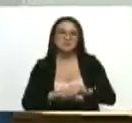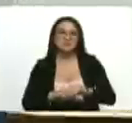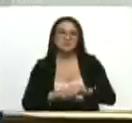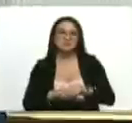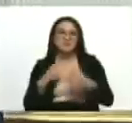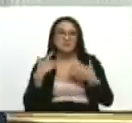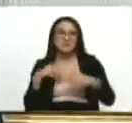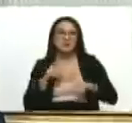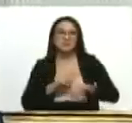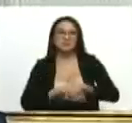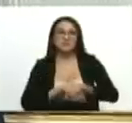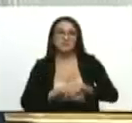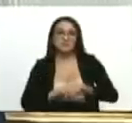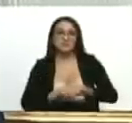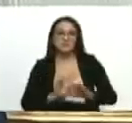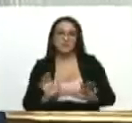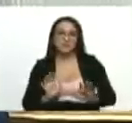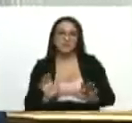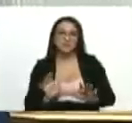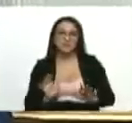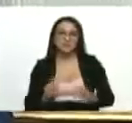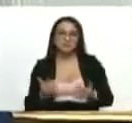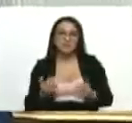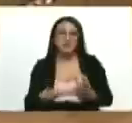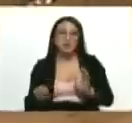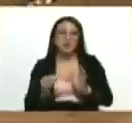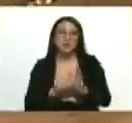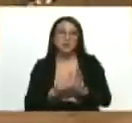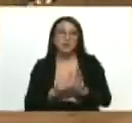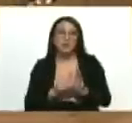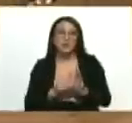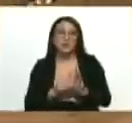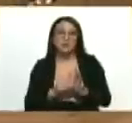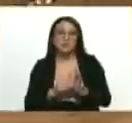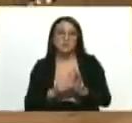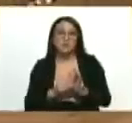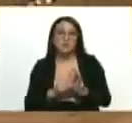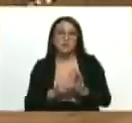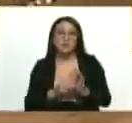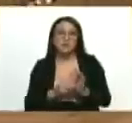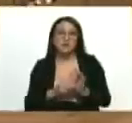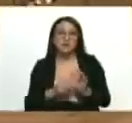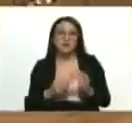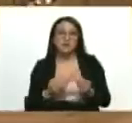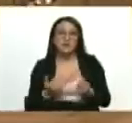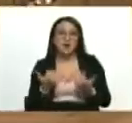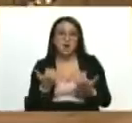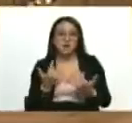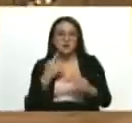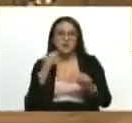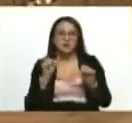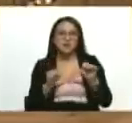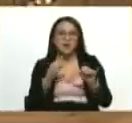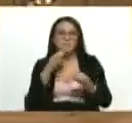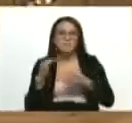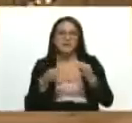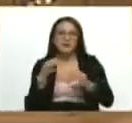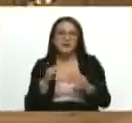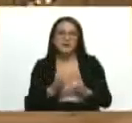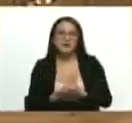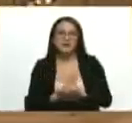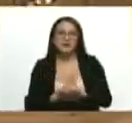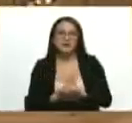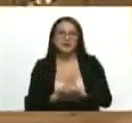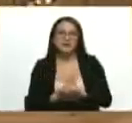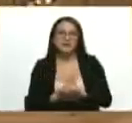Pierden su tiempo. Y para que no haya malas interpretaciones, le voy a descifrar eso. Por las